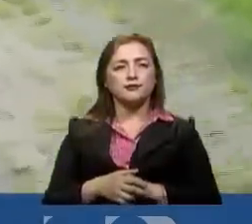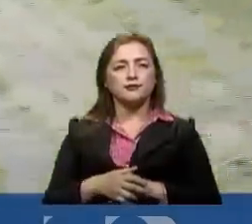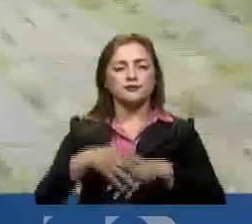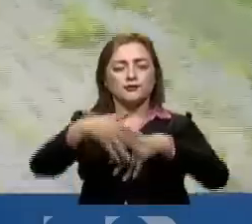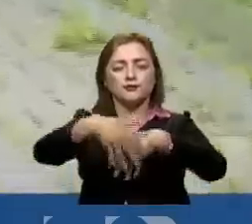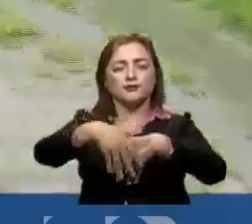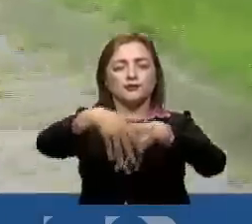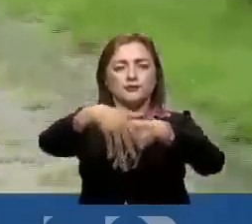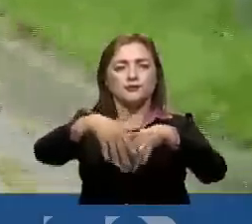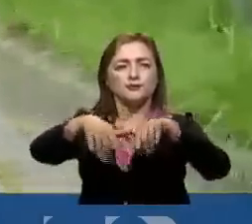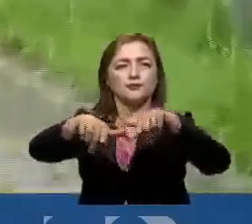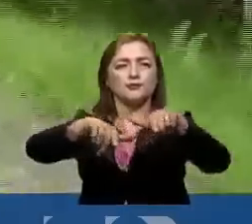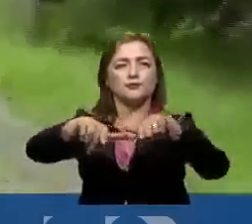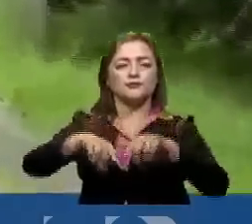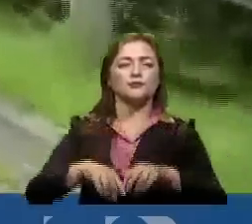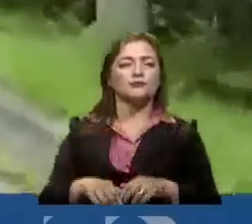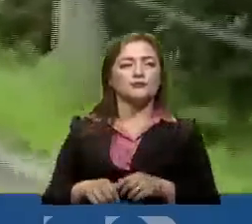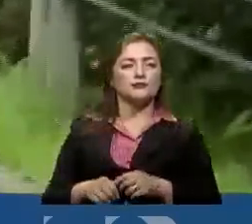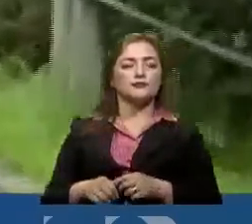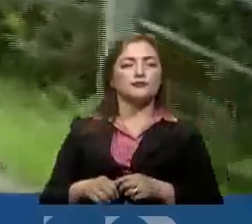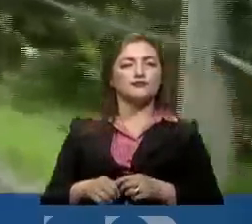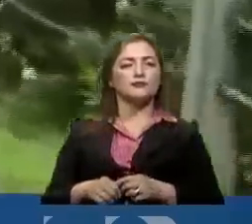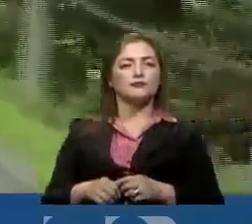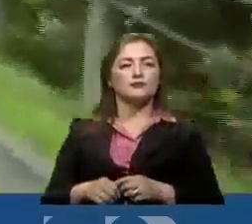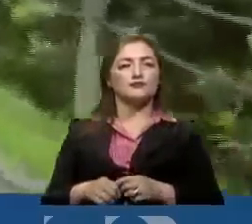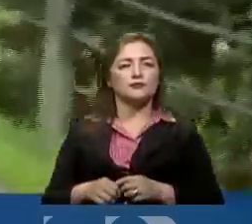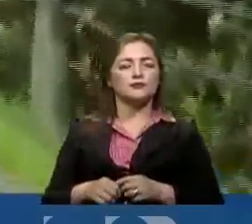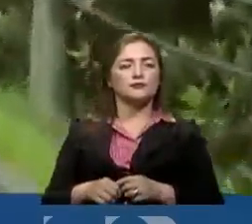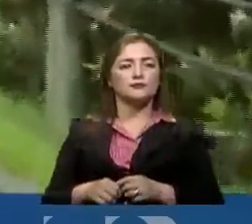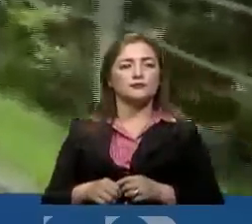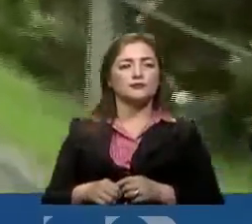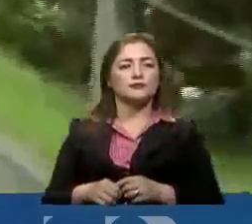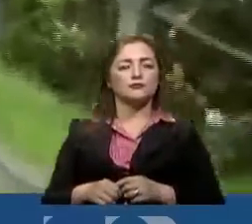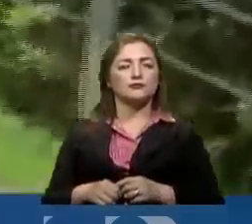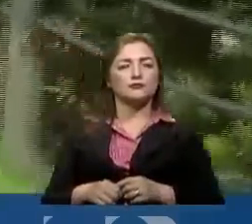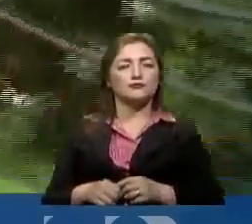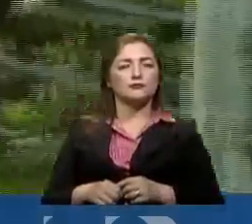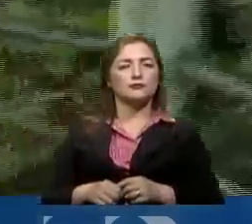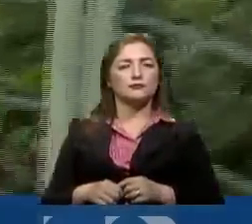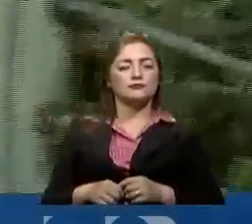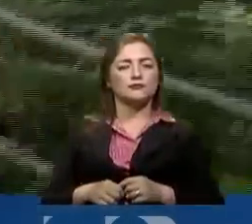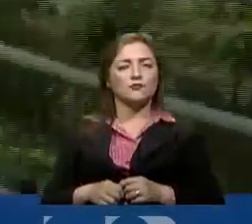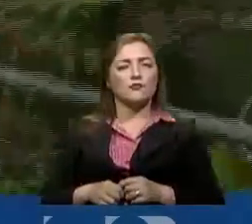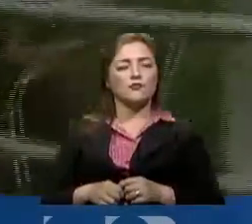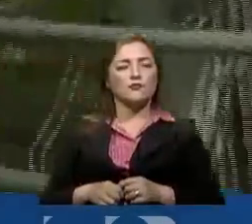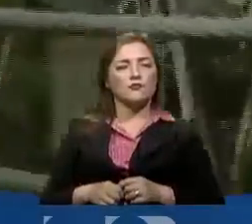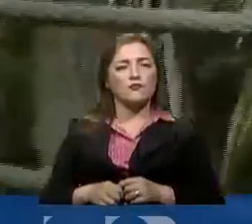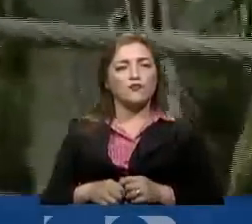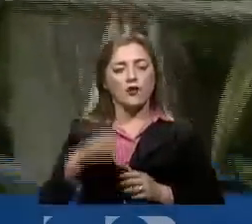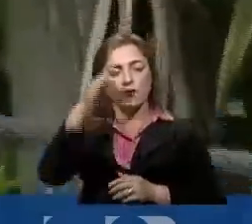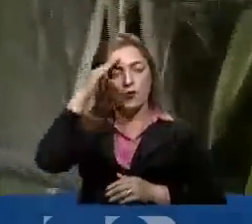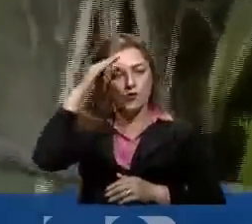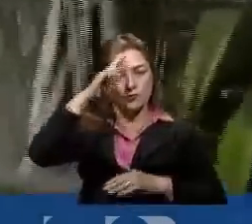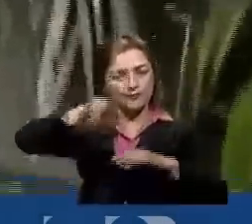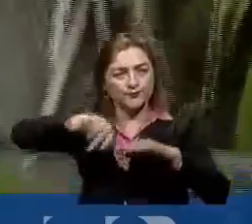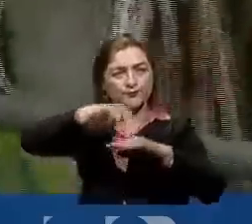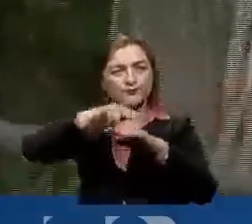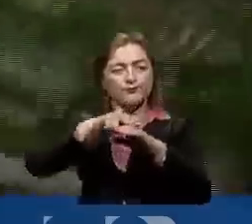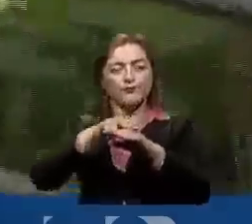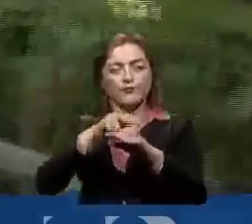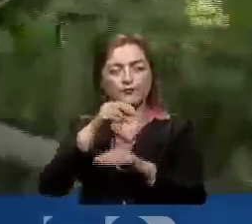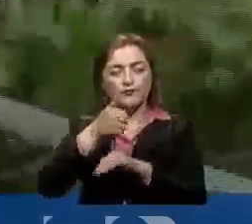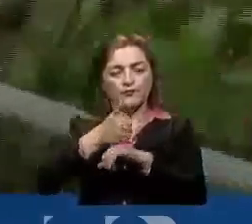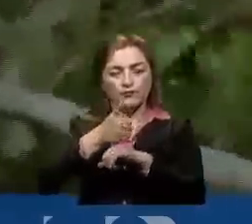otros nichos, hacia otros espacios que tiene identificada la Policía Nacional y las entidades municipales muy cerca de